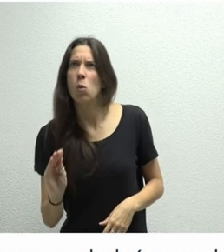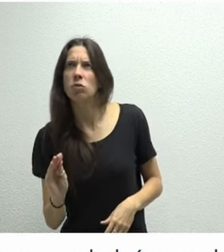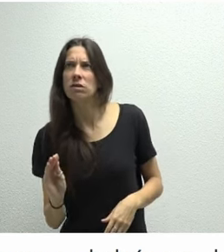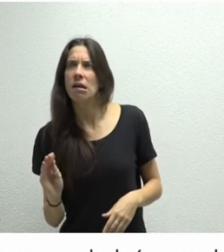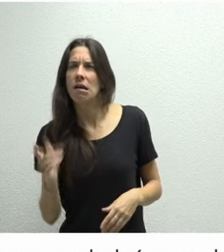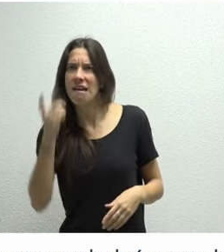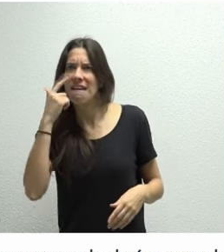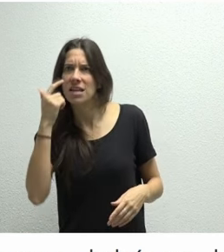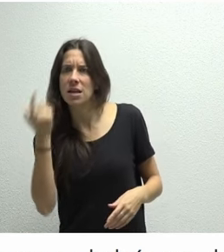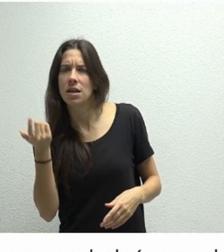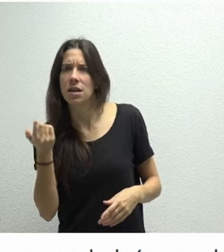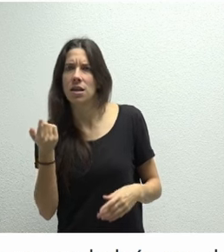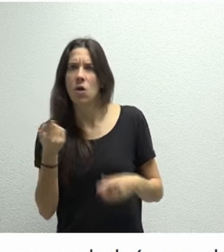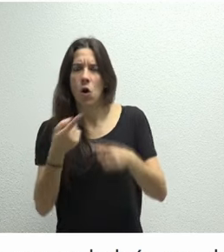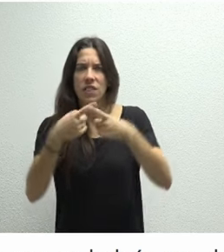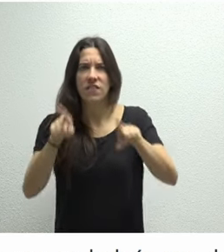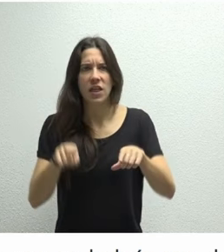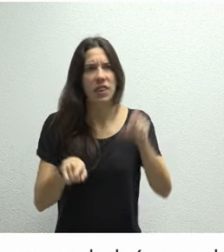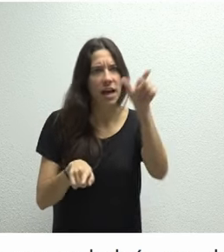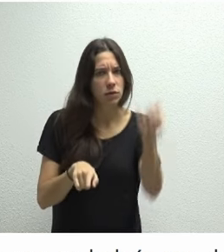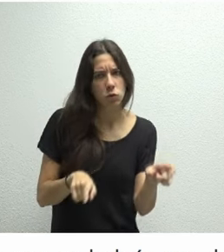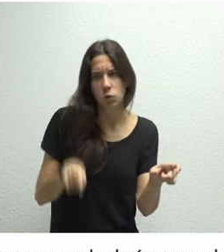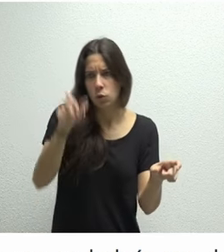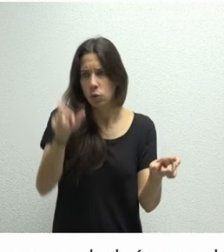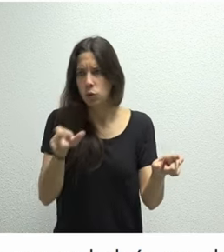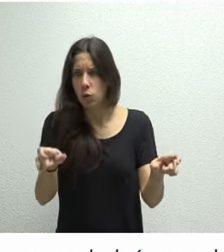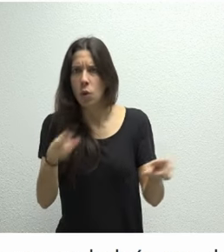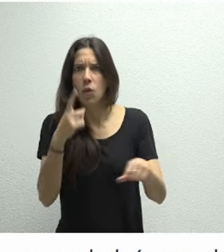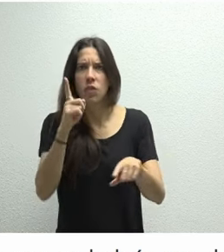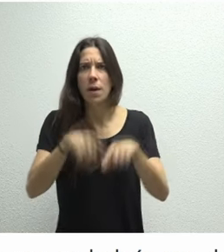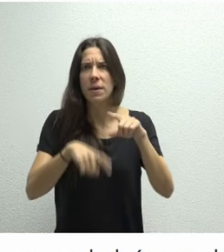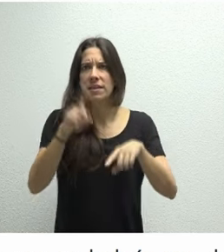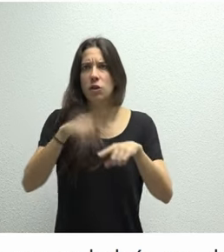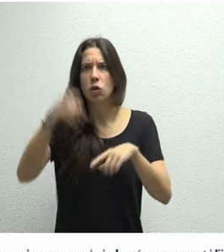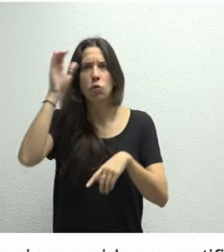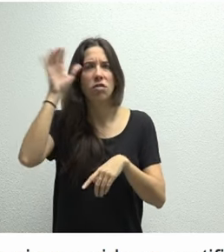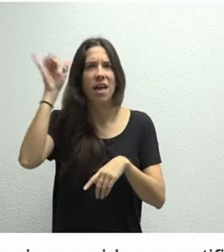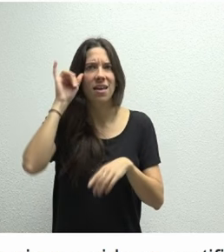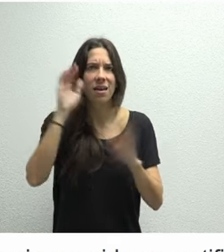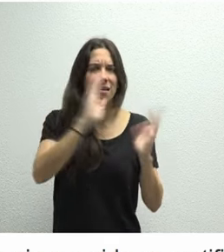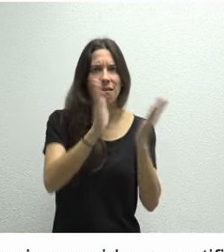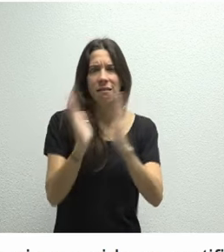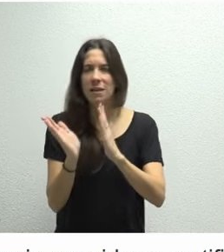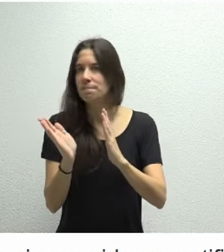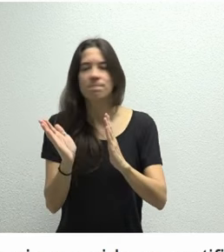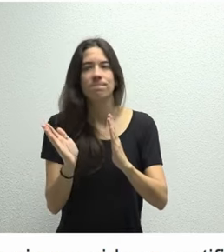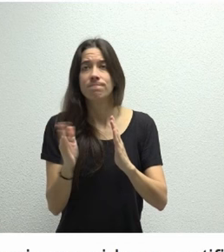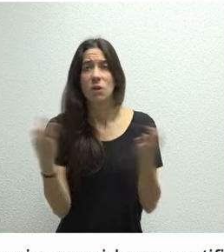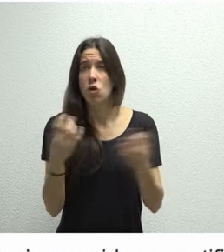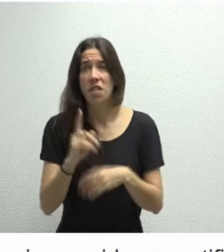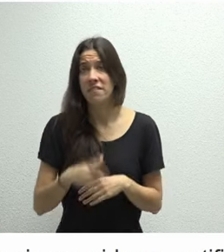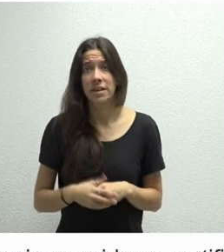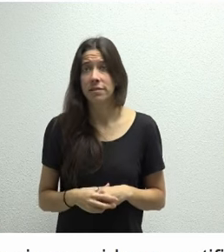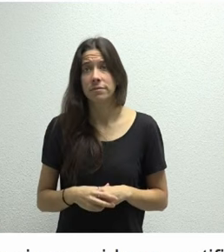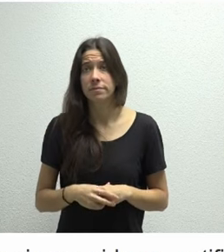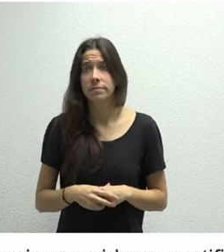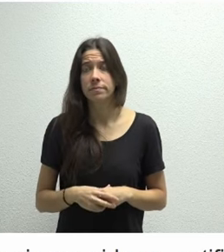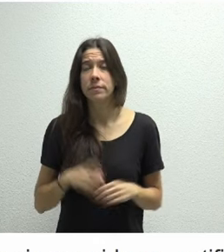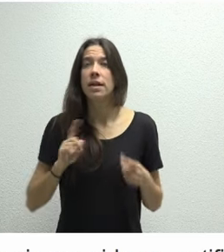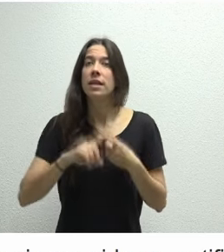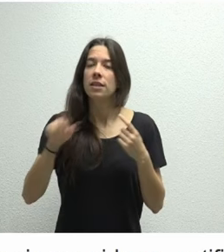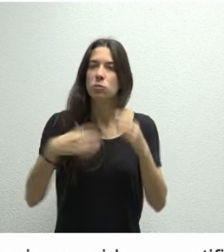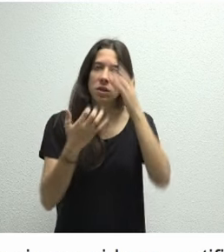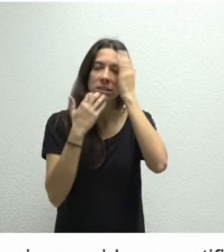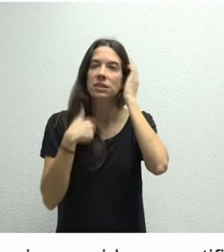eh diferenciar por eh el ci vale posteriormente si voy a hacer un plan de